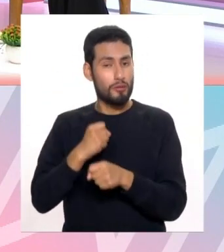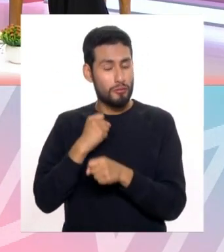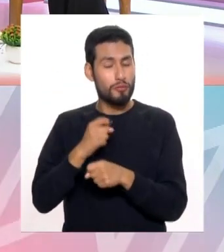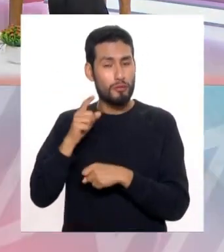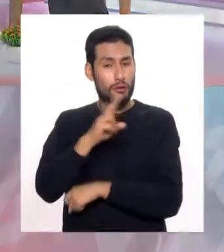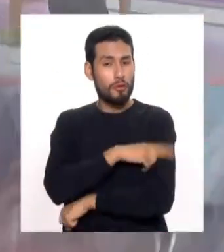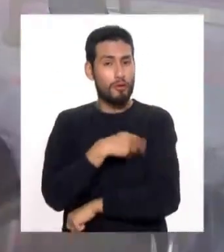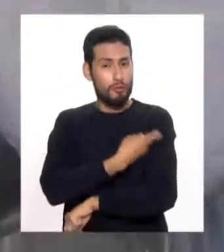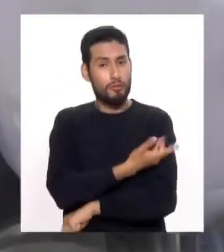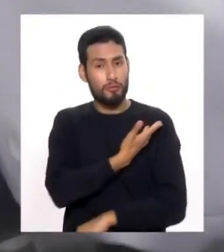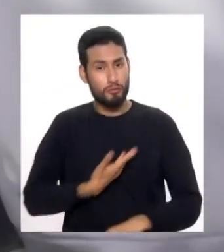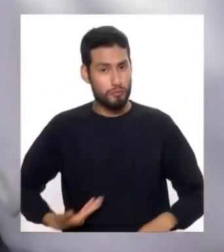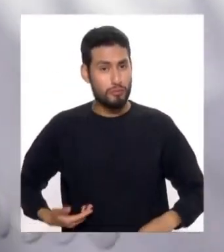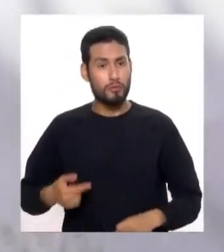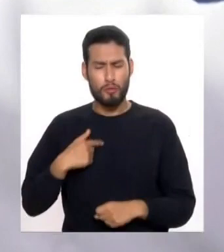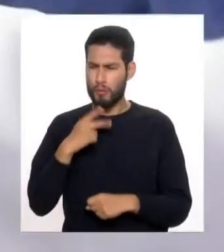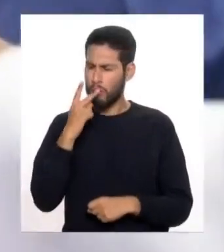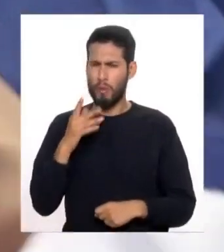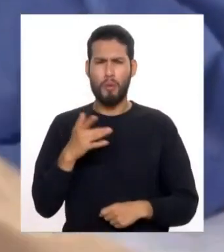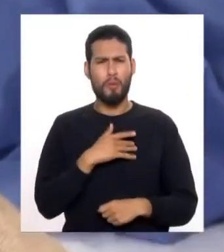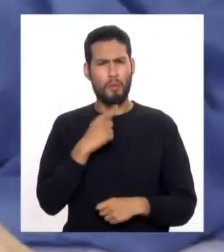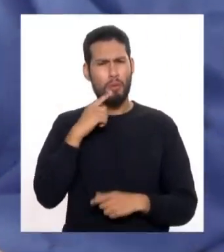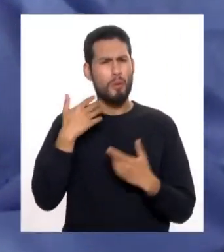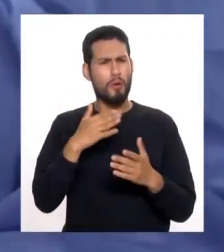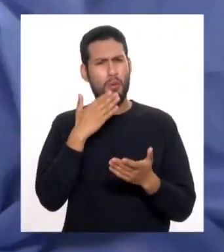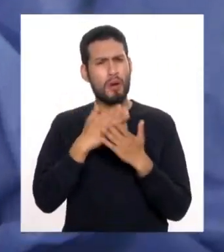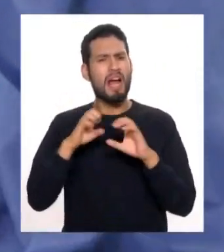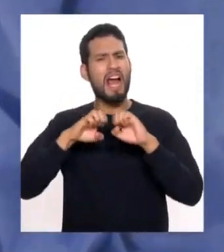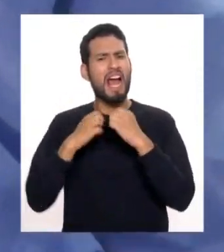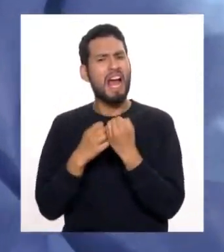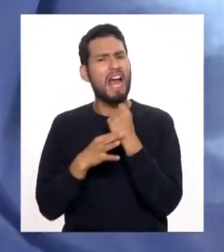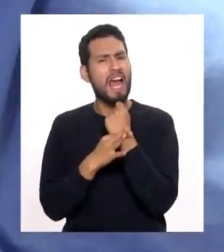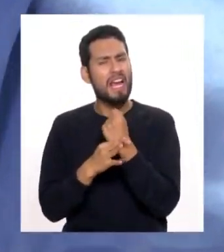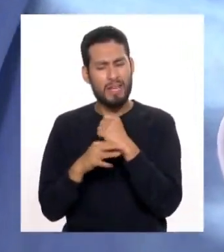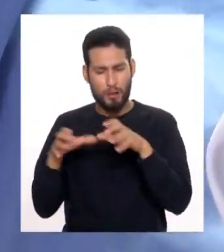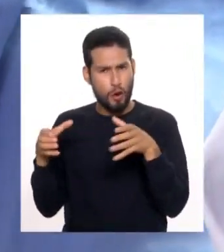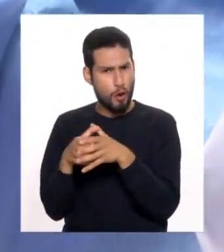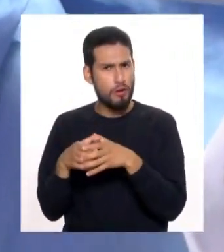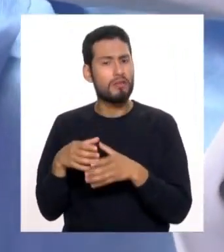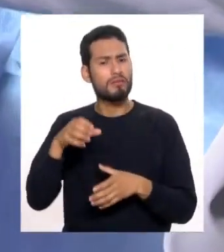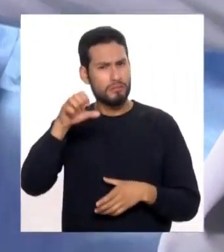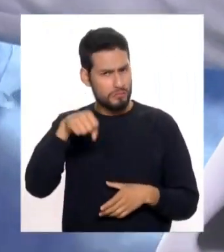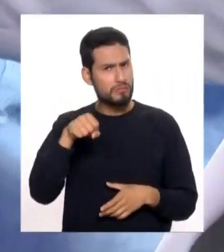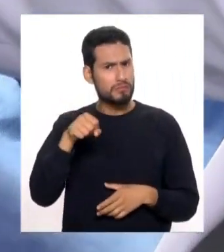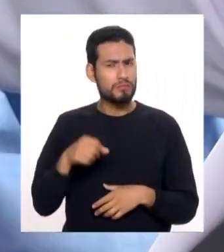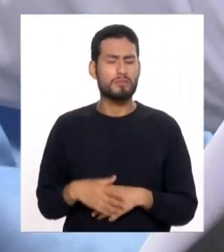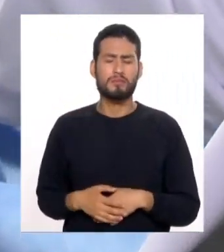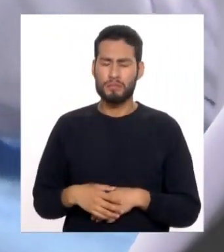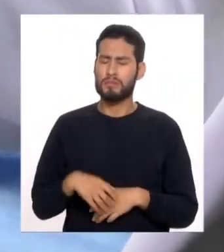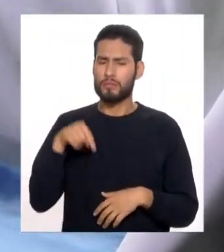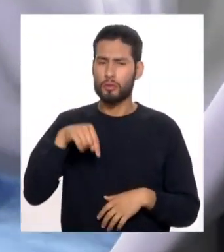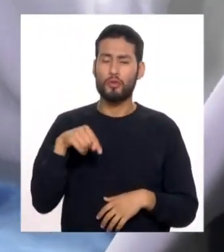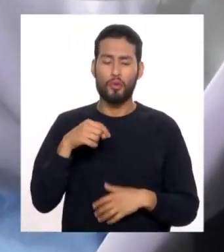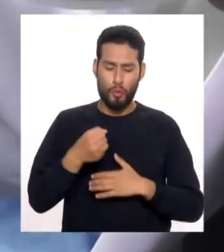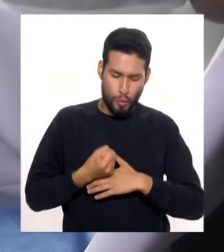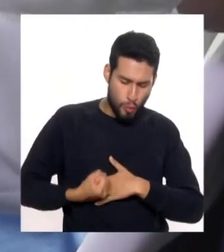públicos. Me quedó el mensaje del trabajo en equipo, ¿no? Porque esto es así. Desde el ultrasonido, desde la